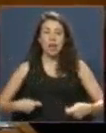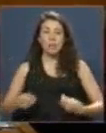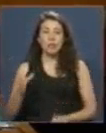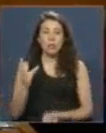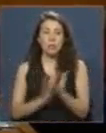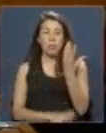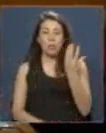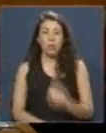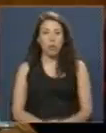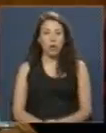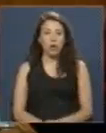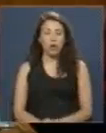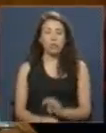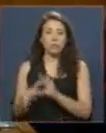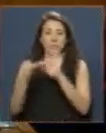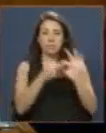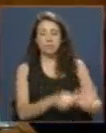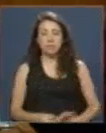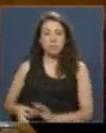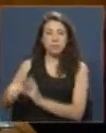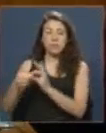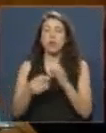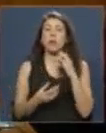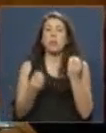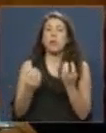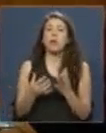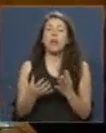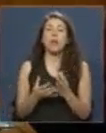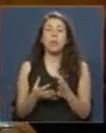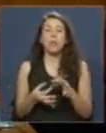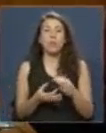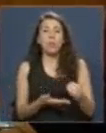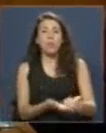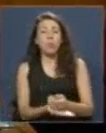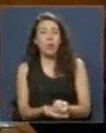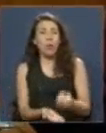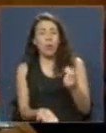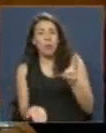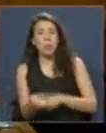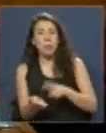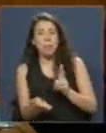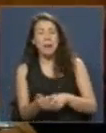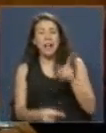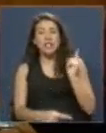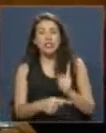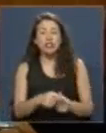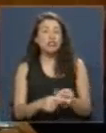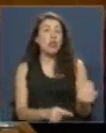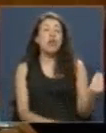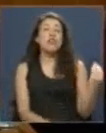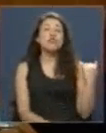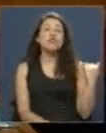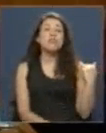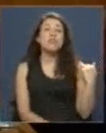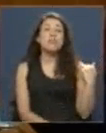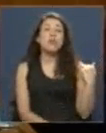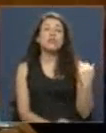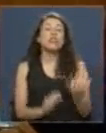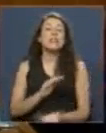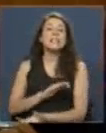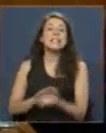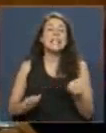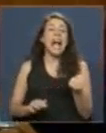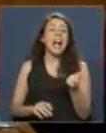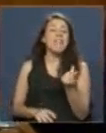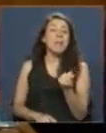moderno y globalizado, ya que era muy recaudatorio, gravando a los socios sin importar si se retiraban un solo